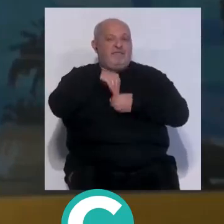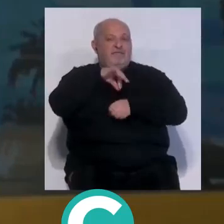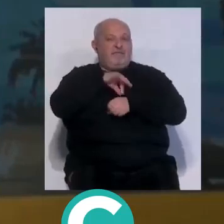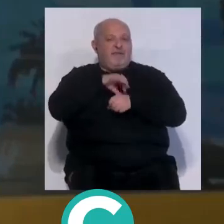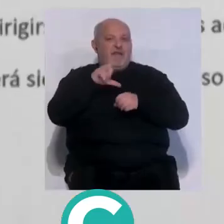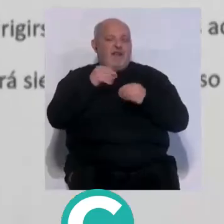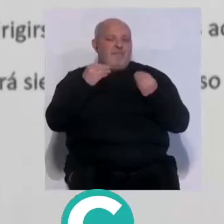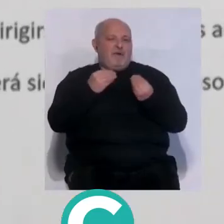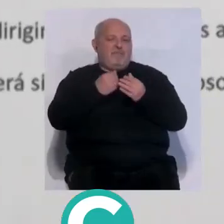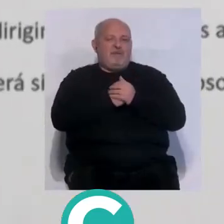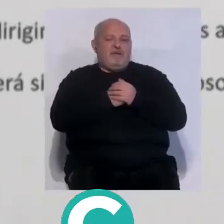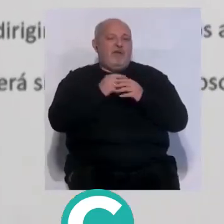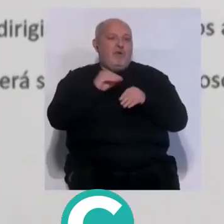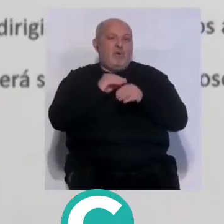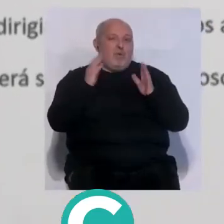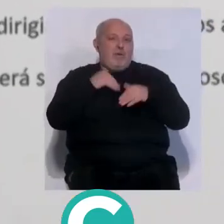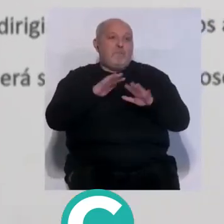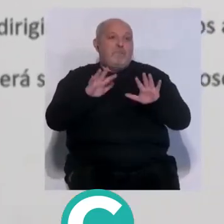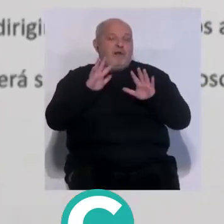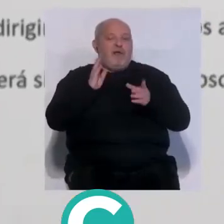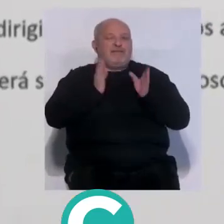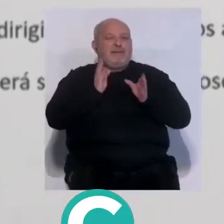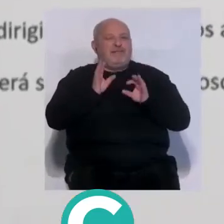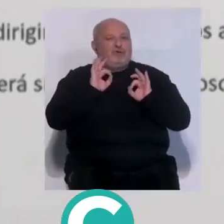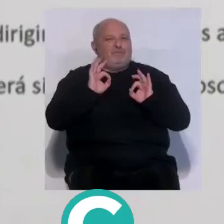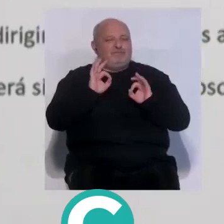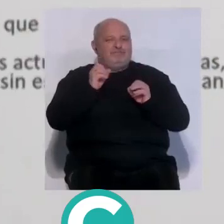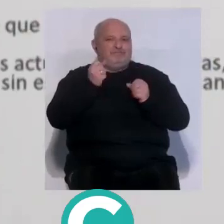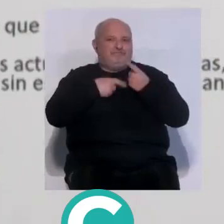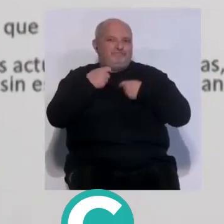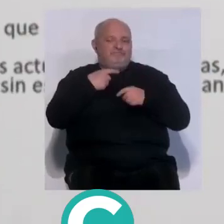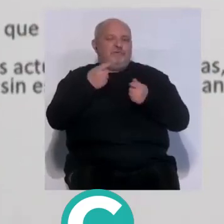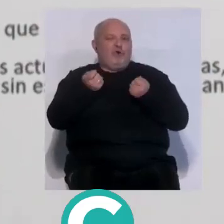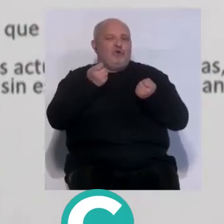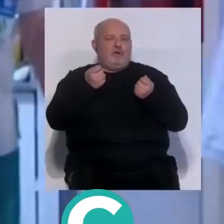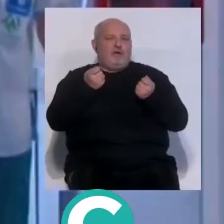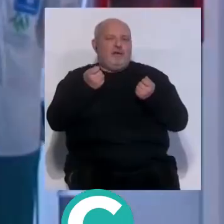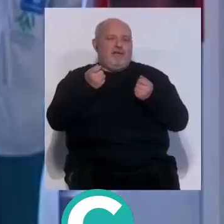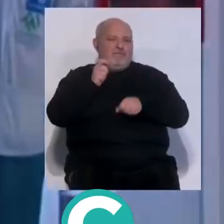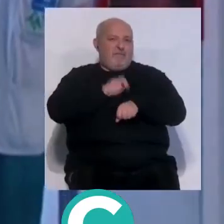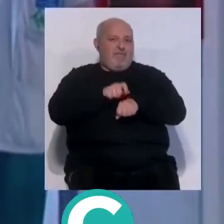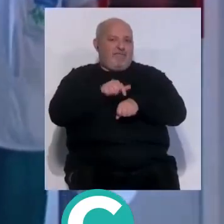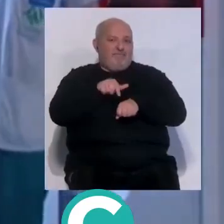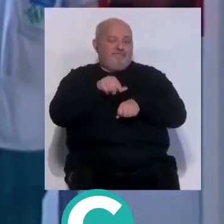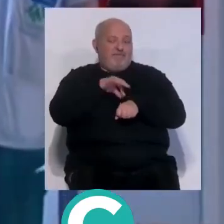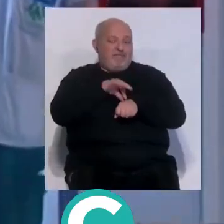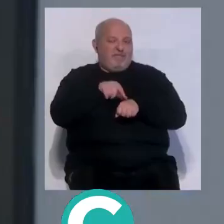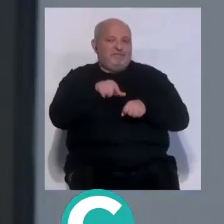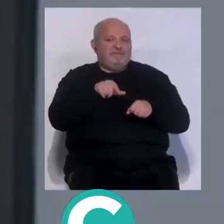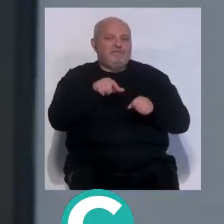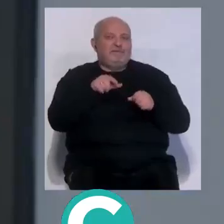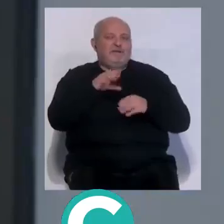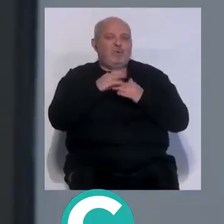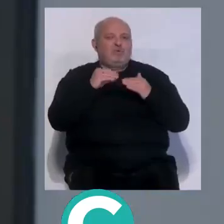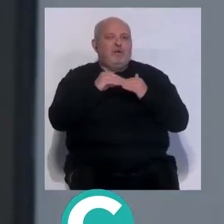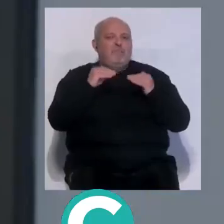pues mejore. Es incurable, pero bueno, hay tratamientos para intentar controlar la enfermedad, que los pacientes